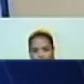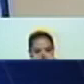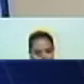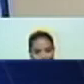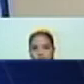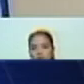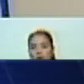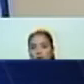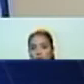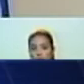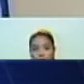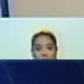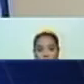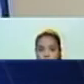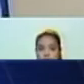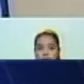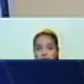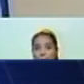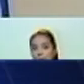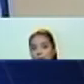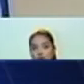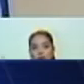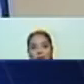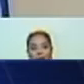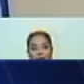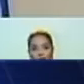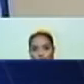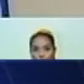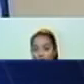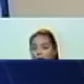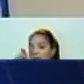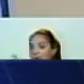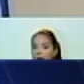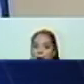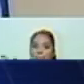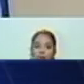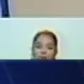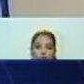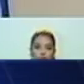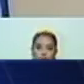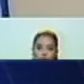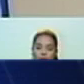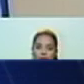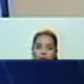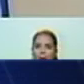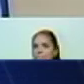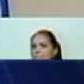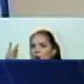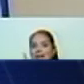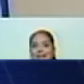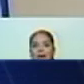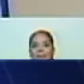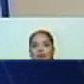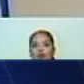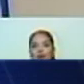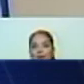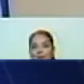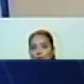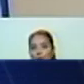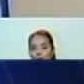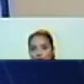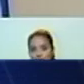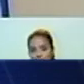la apertura de cuentas en millones de dólares de estas personas sobrepasa los 6 millones de dólares.